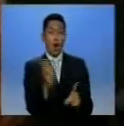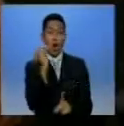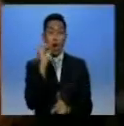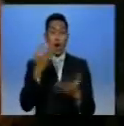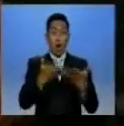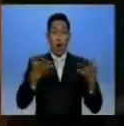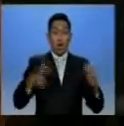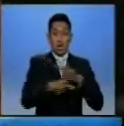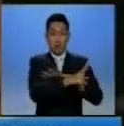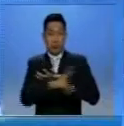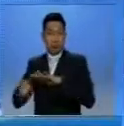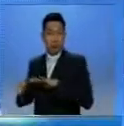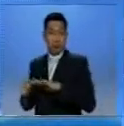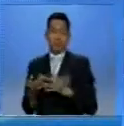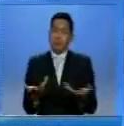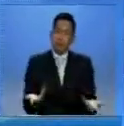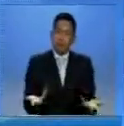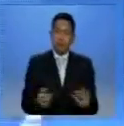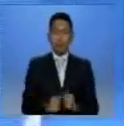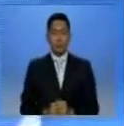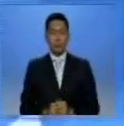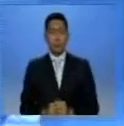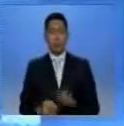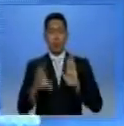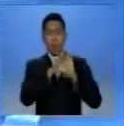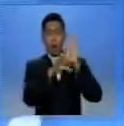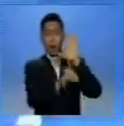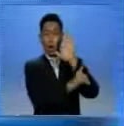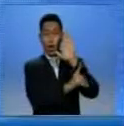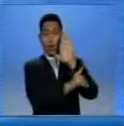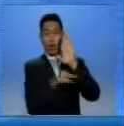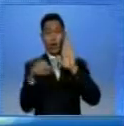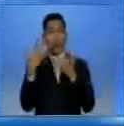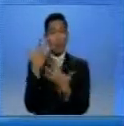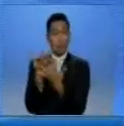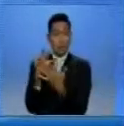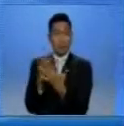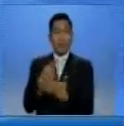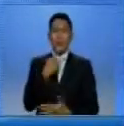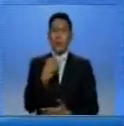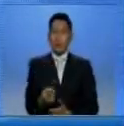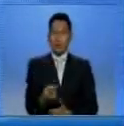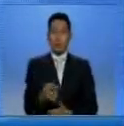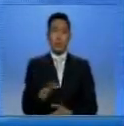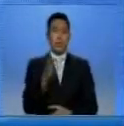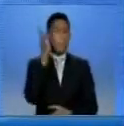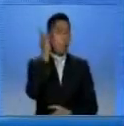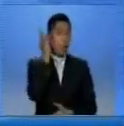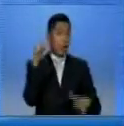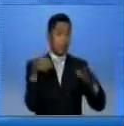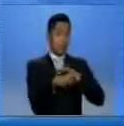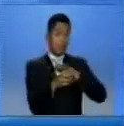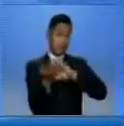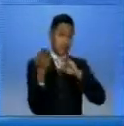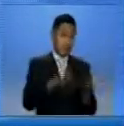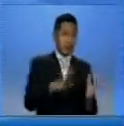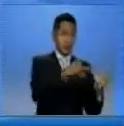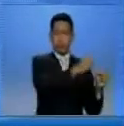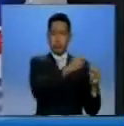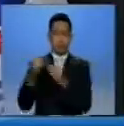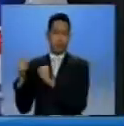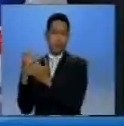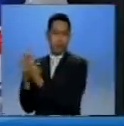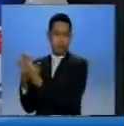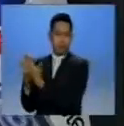con esta política de Estado. Tenemos el Código Orgánico Integral Penal que tipifica el femicidio en pleno siglo